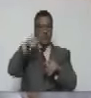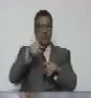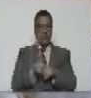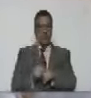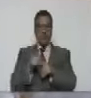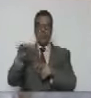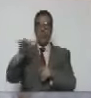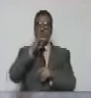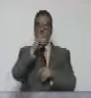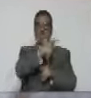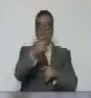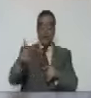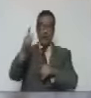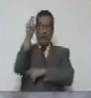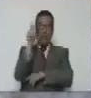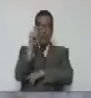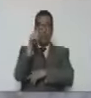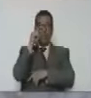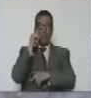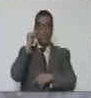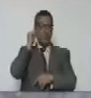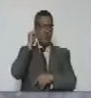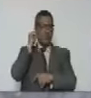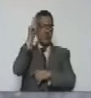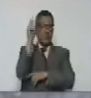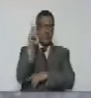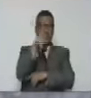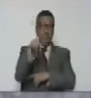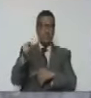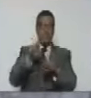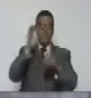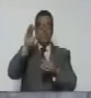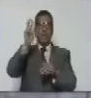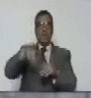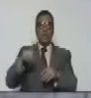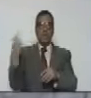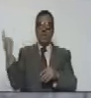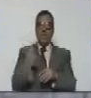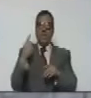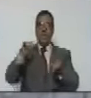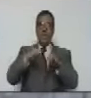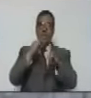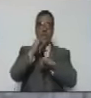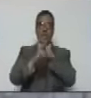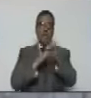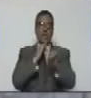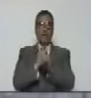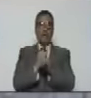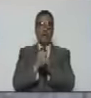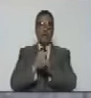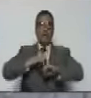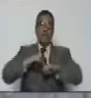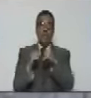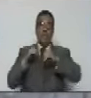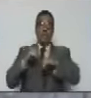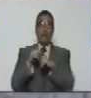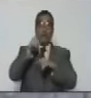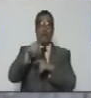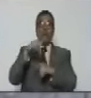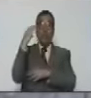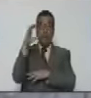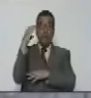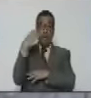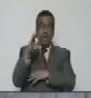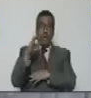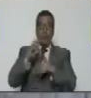e informar al Parlamento y al país que yo vengo llegando de la Feria Internacional del Libro en Bogotá,